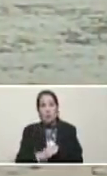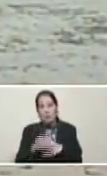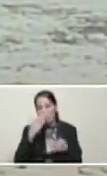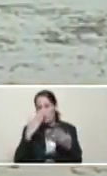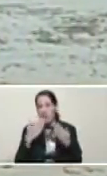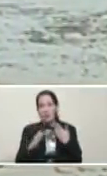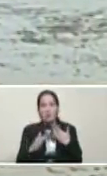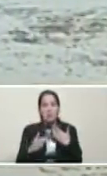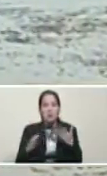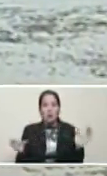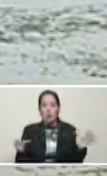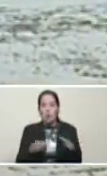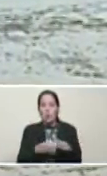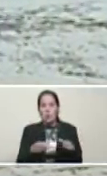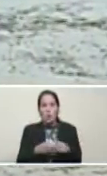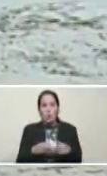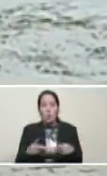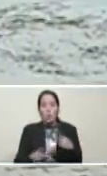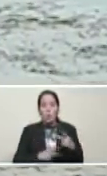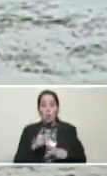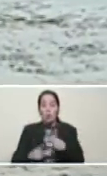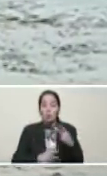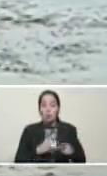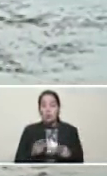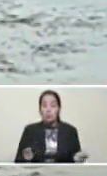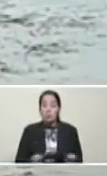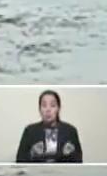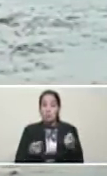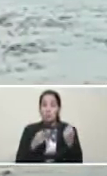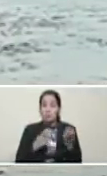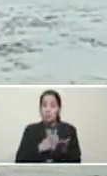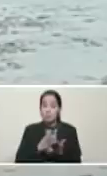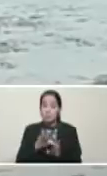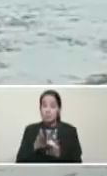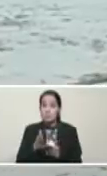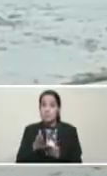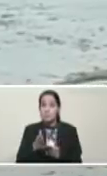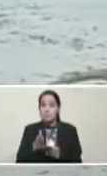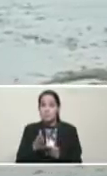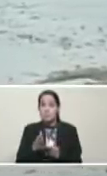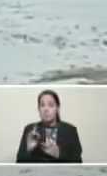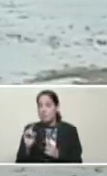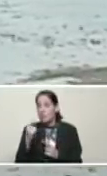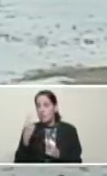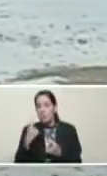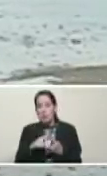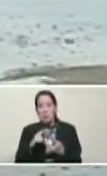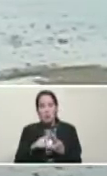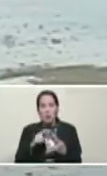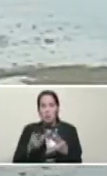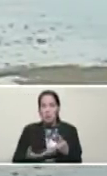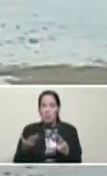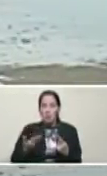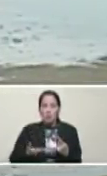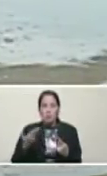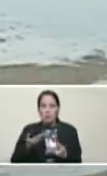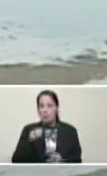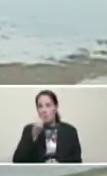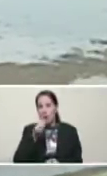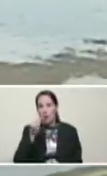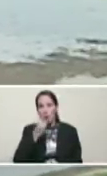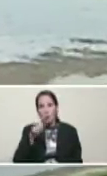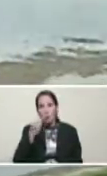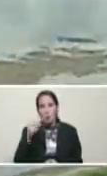frentes frente productivo frentes que van direccionado el impulso de los rubros que son priorizados porque sabemos y estamos conscientes